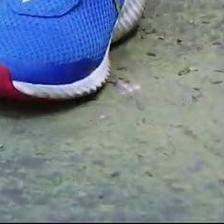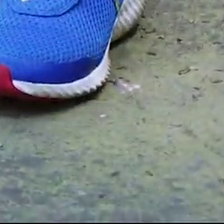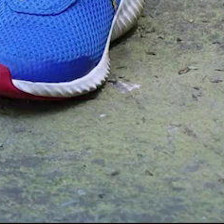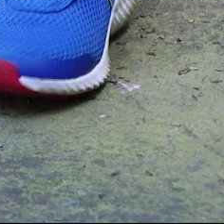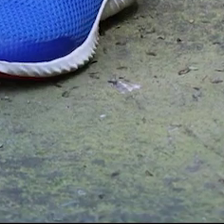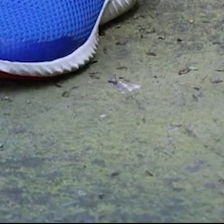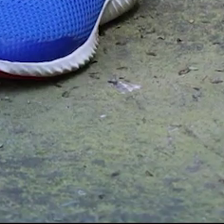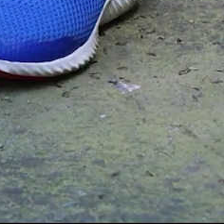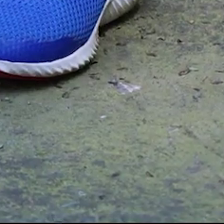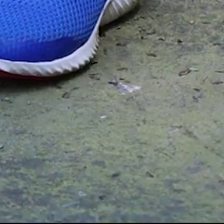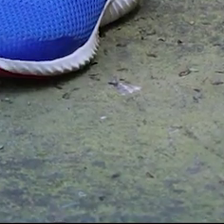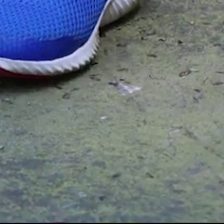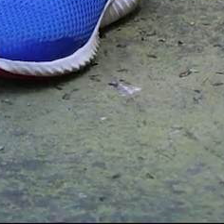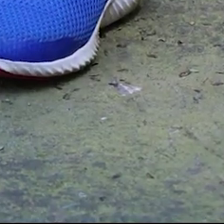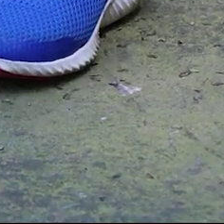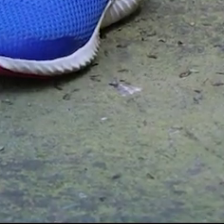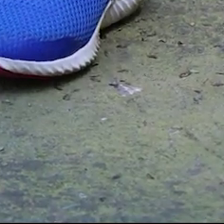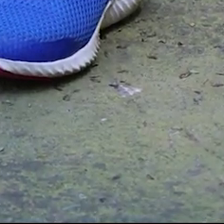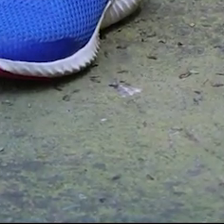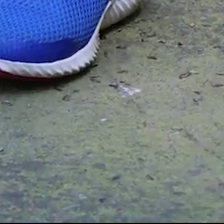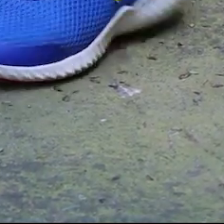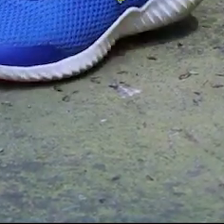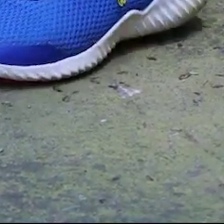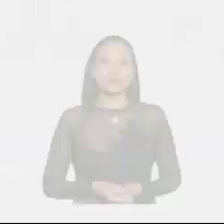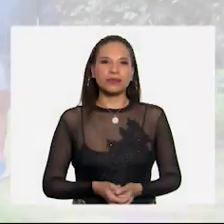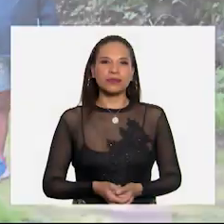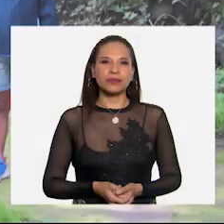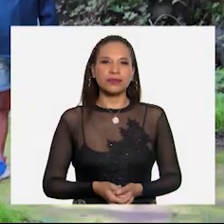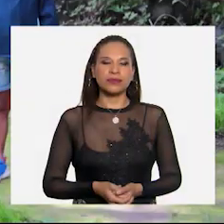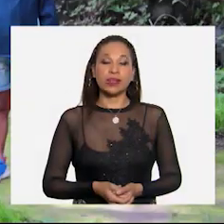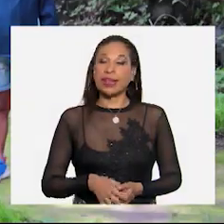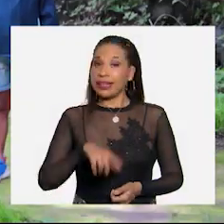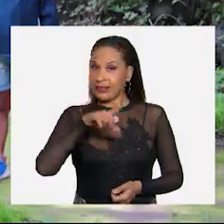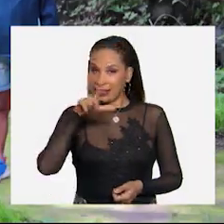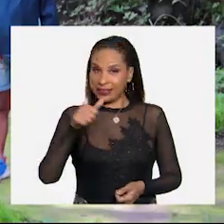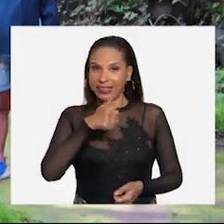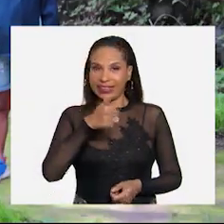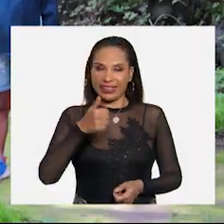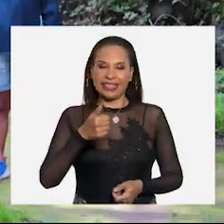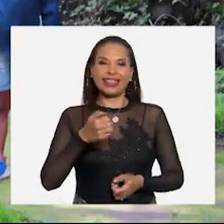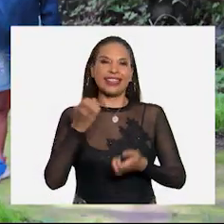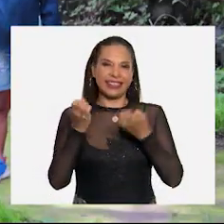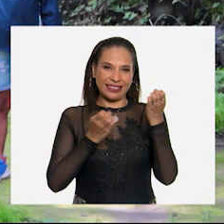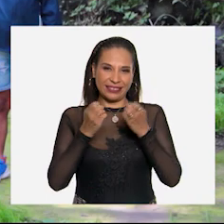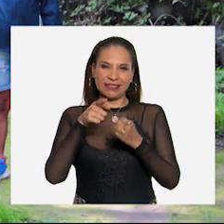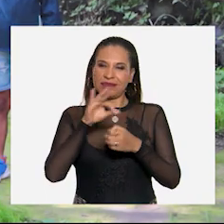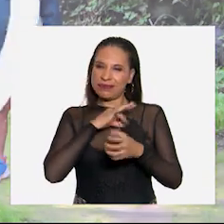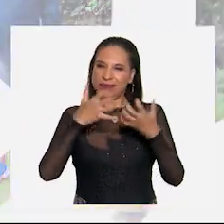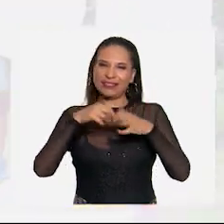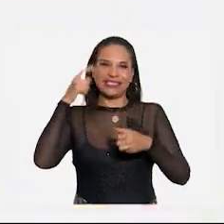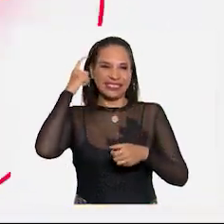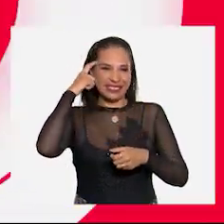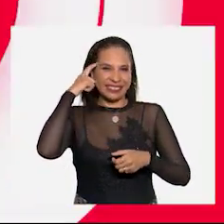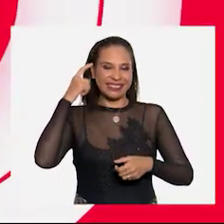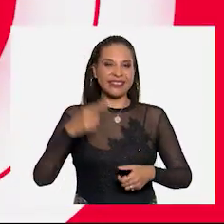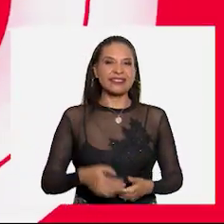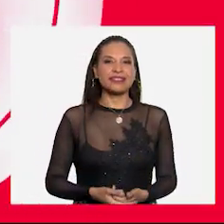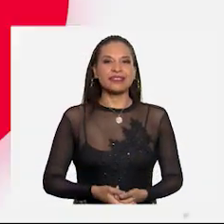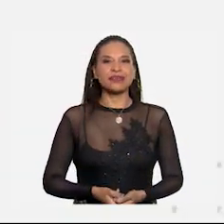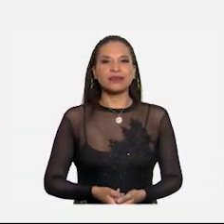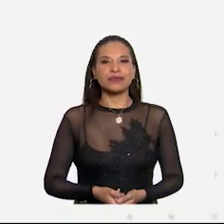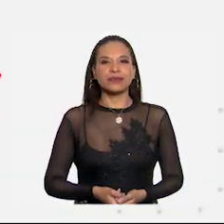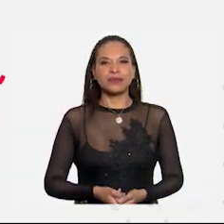tener siempre la posición de los pies, de las puntas hacia adentro. Y después de cada pausa, activa tu mente.